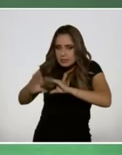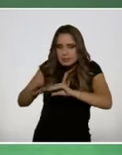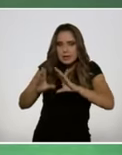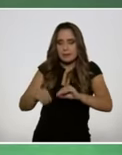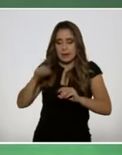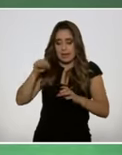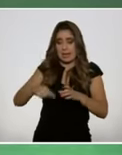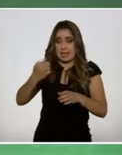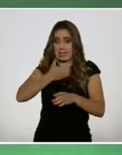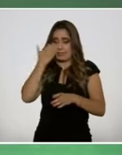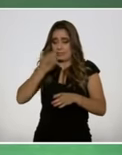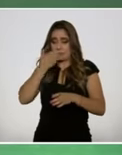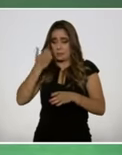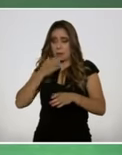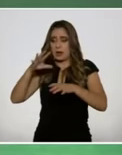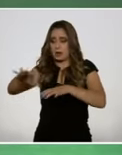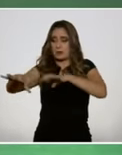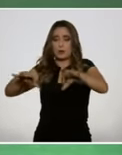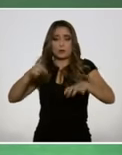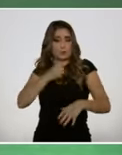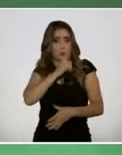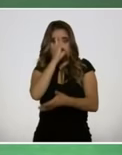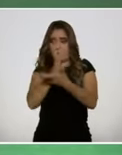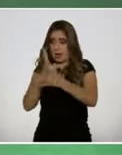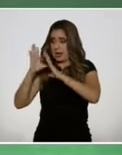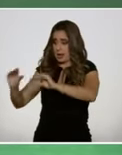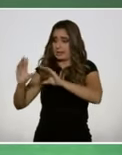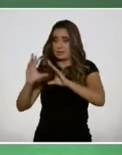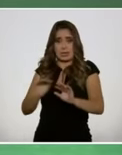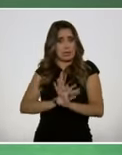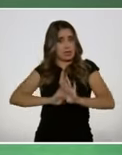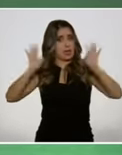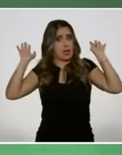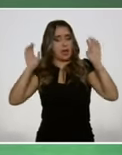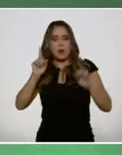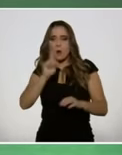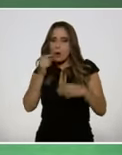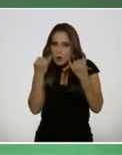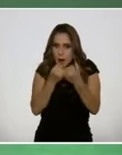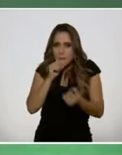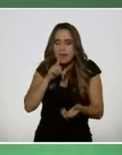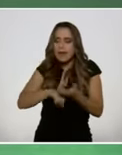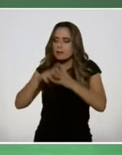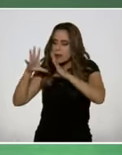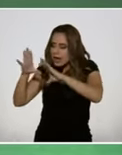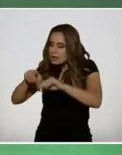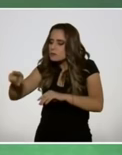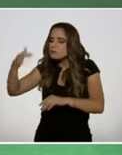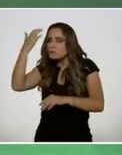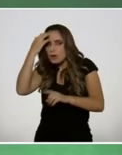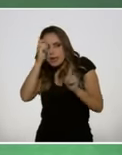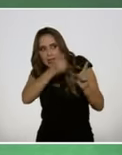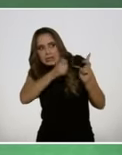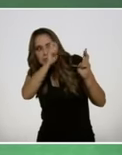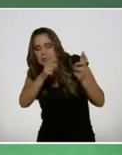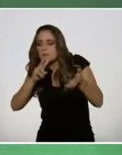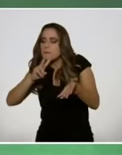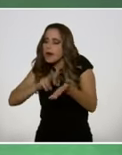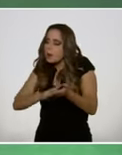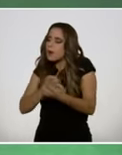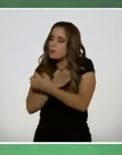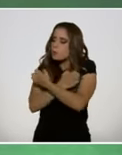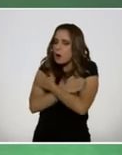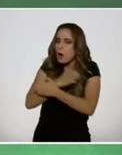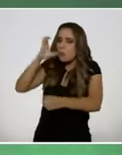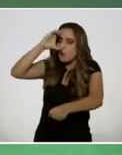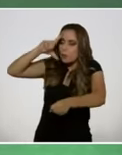esa escuela no solamente sea de conocimiento, sino también que permita una construcción de saberes, el intercambio de valores, las normas,